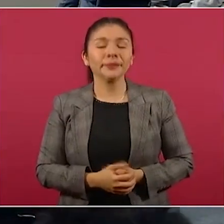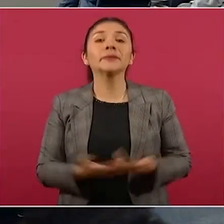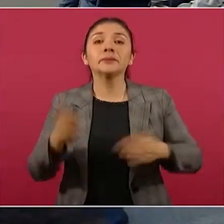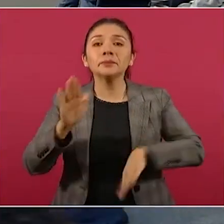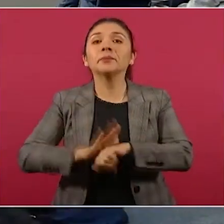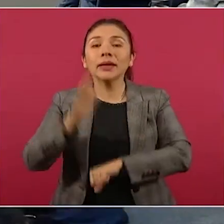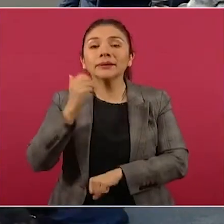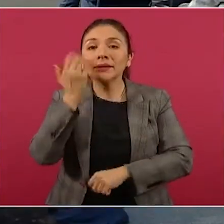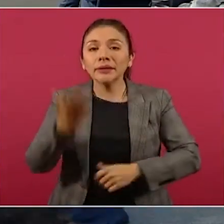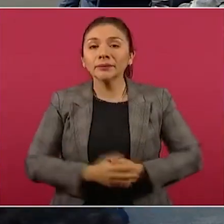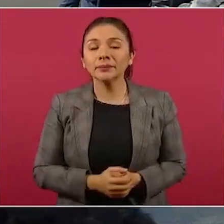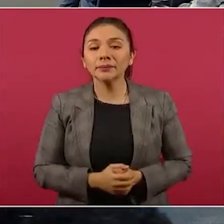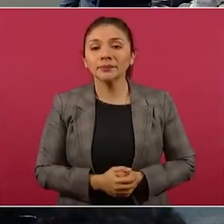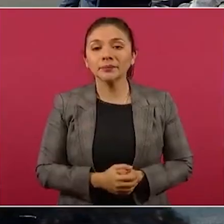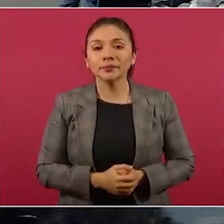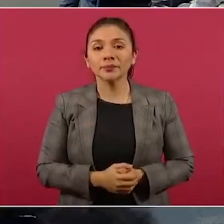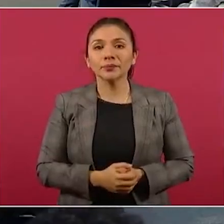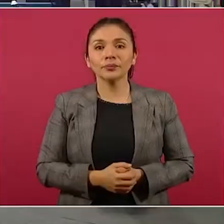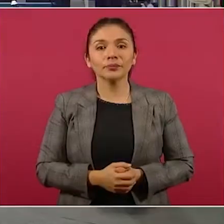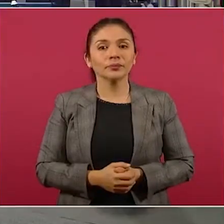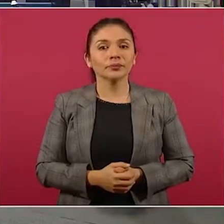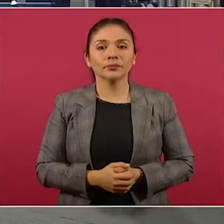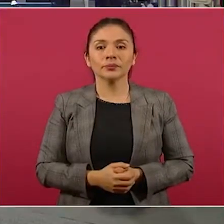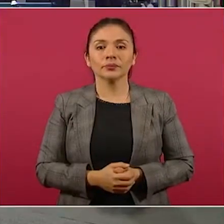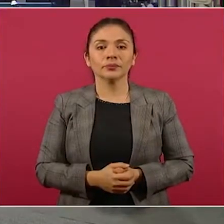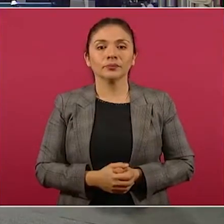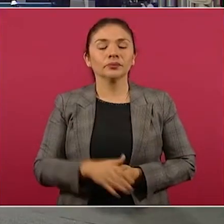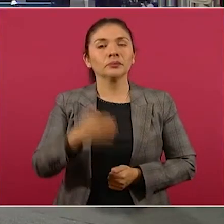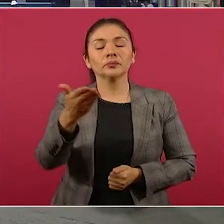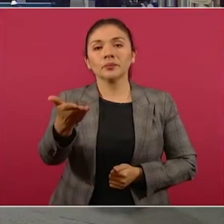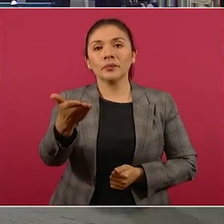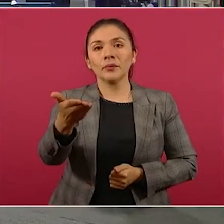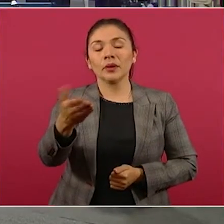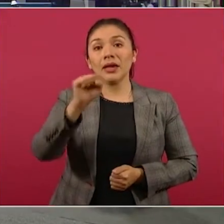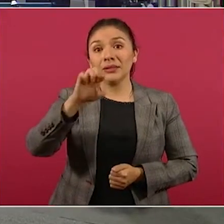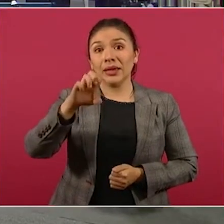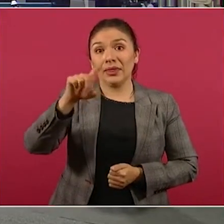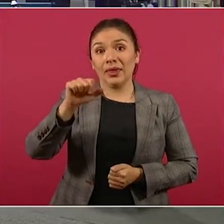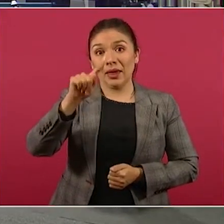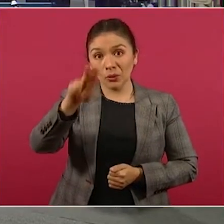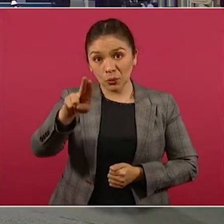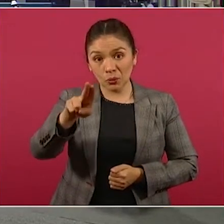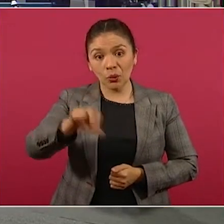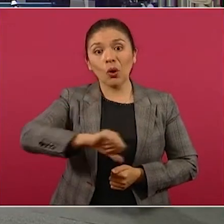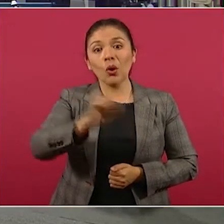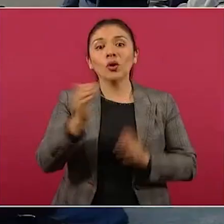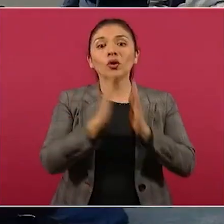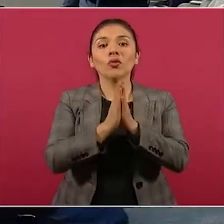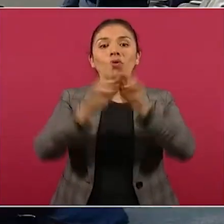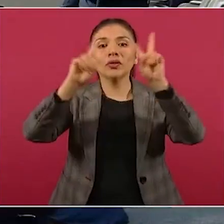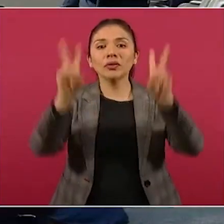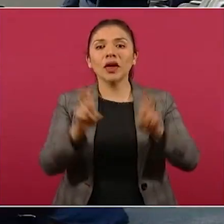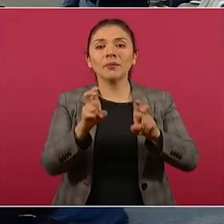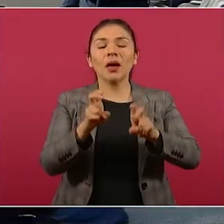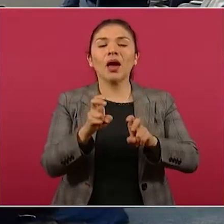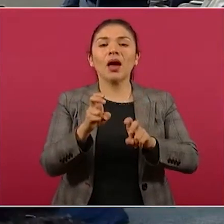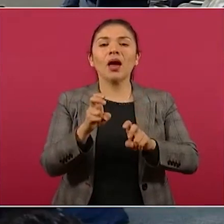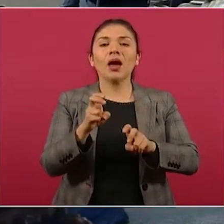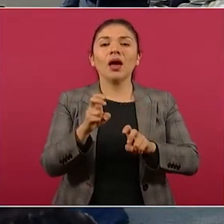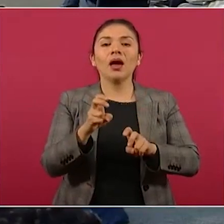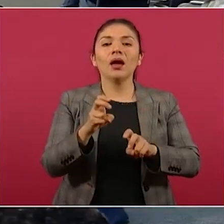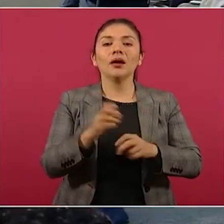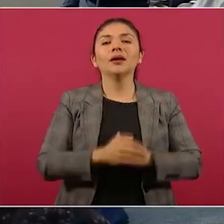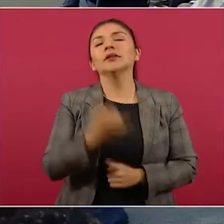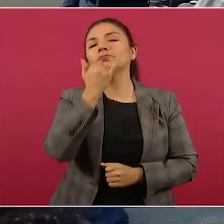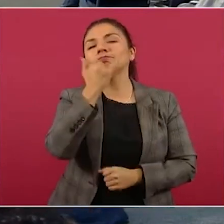más? Lo de Sedatu. No, ya. No, eso. Lo de Sedatu y por favor, ya, impunidad ya cero. Ya nos pasamos del